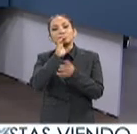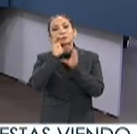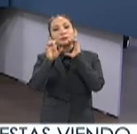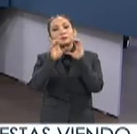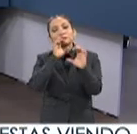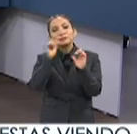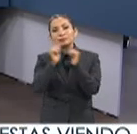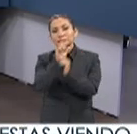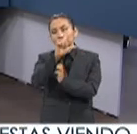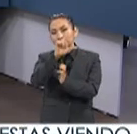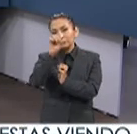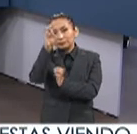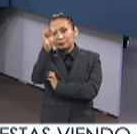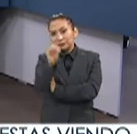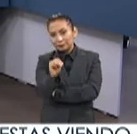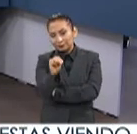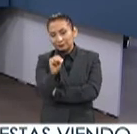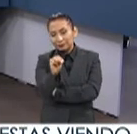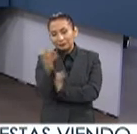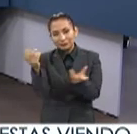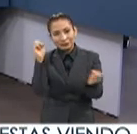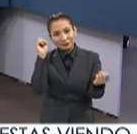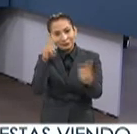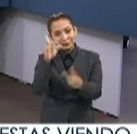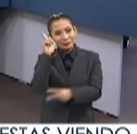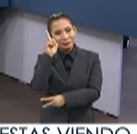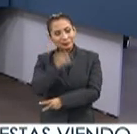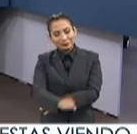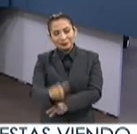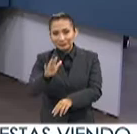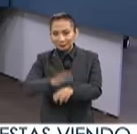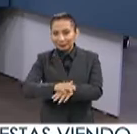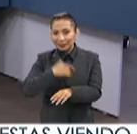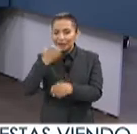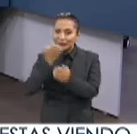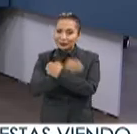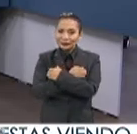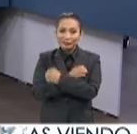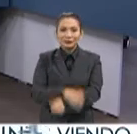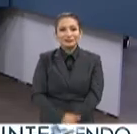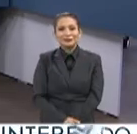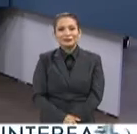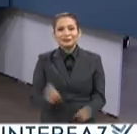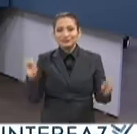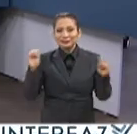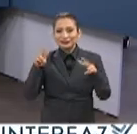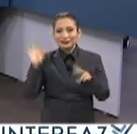comunicarnos a través de la lengua de señas mexicana y nos vemos mañana con más sobre la educación.